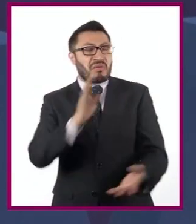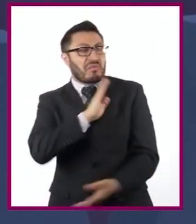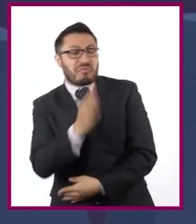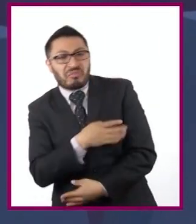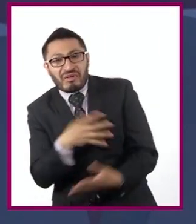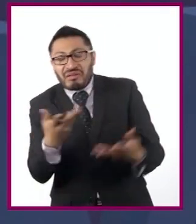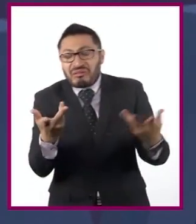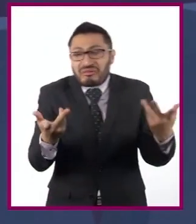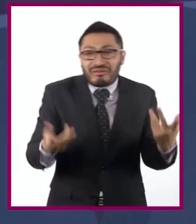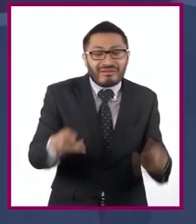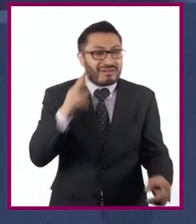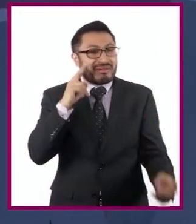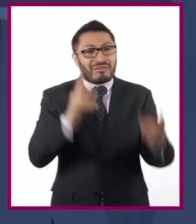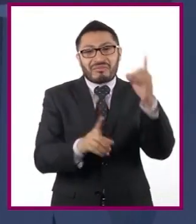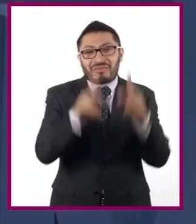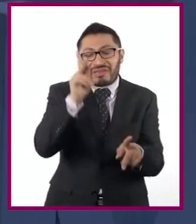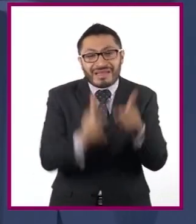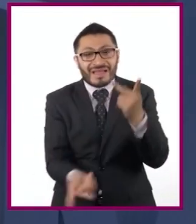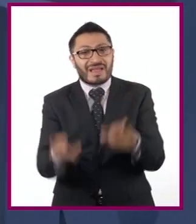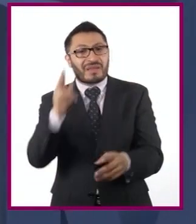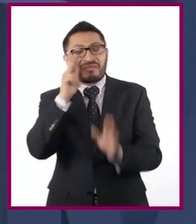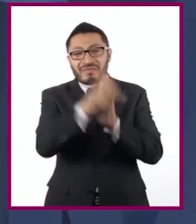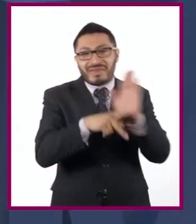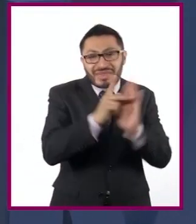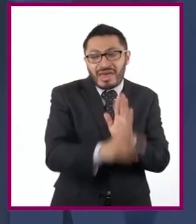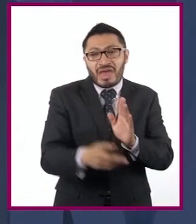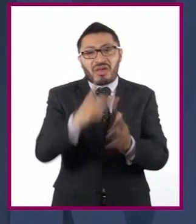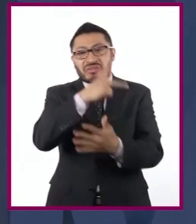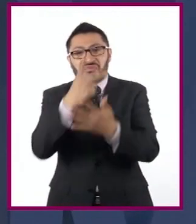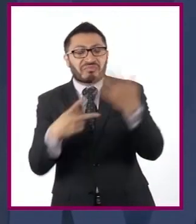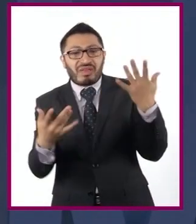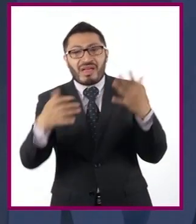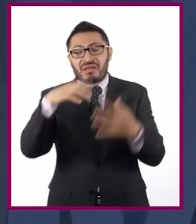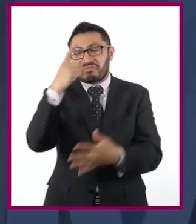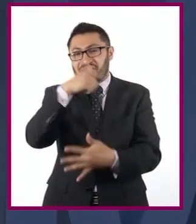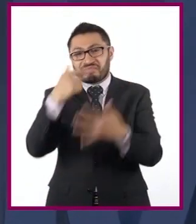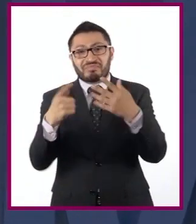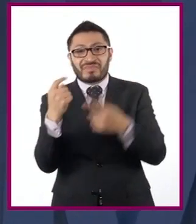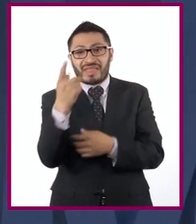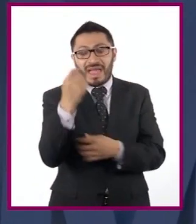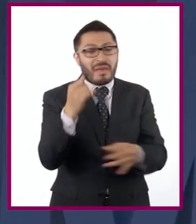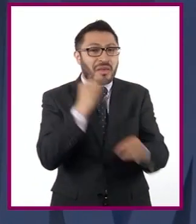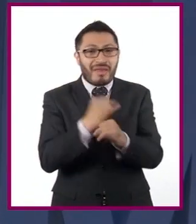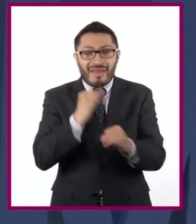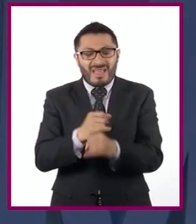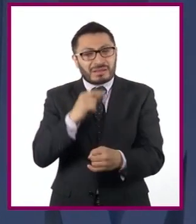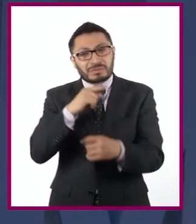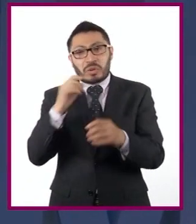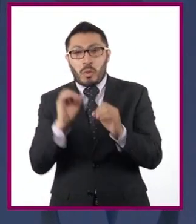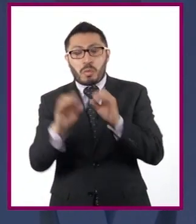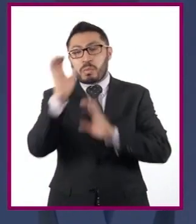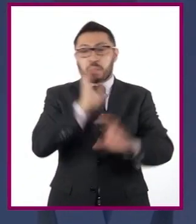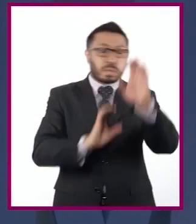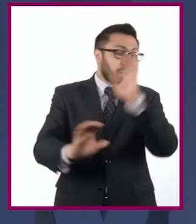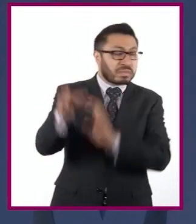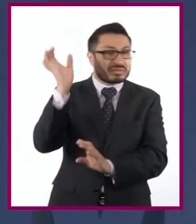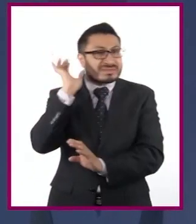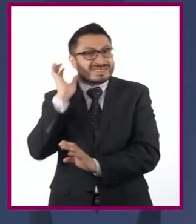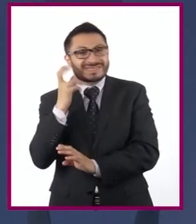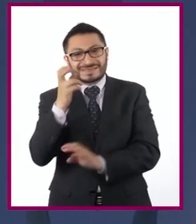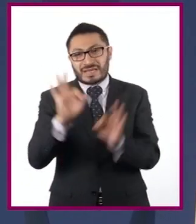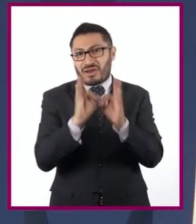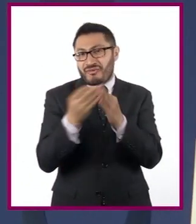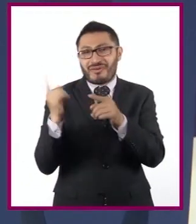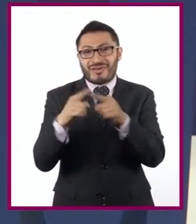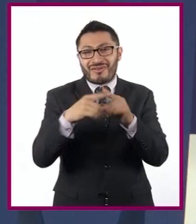ver videos, programas, series, entre otras fuentes, por internet o la televisión o en canciones que escuchan por esos